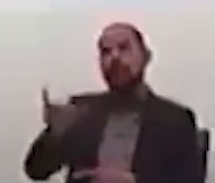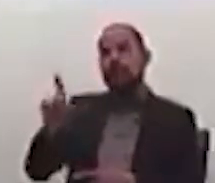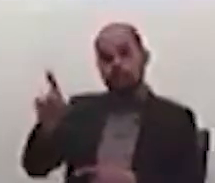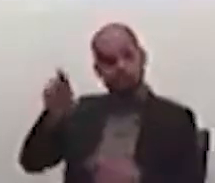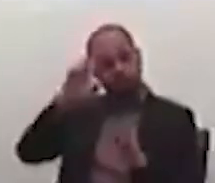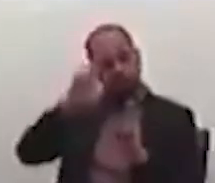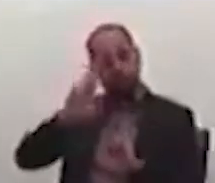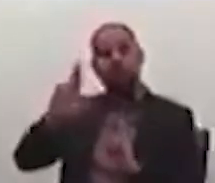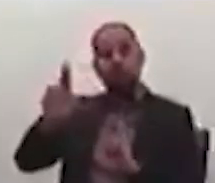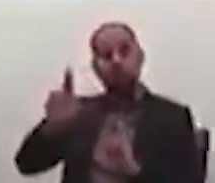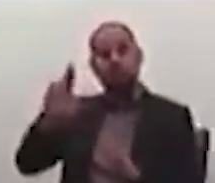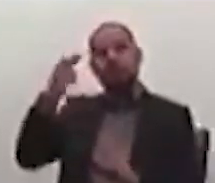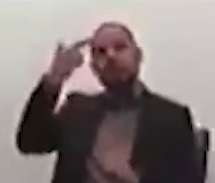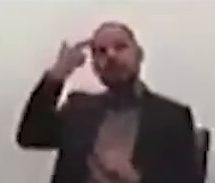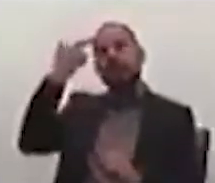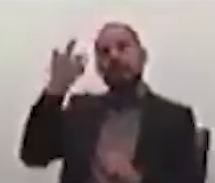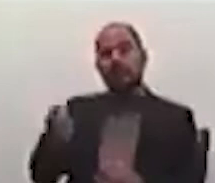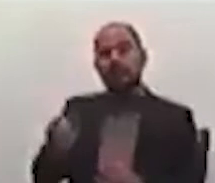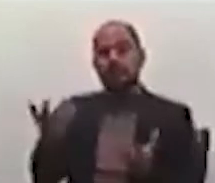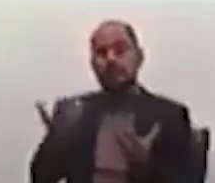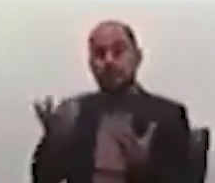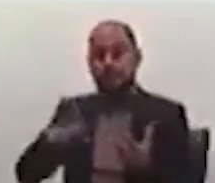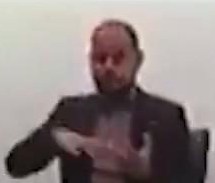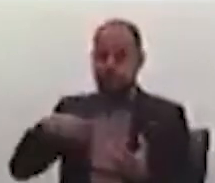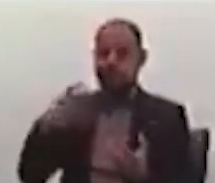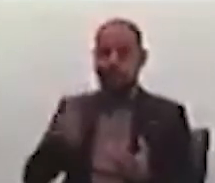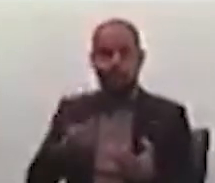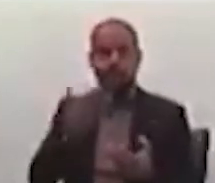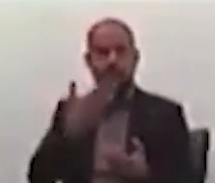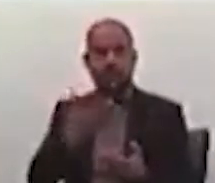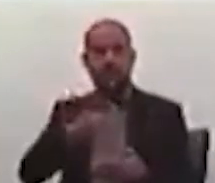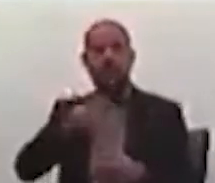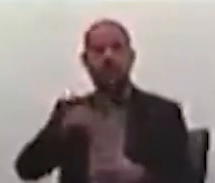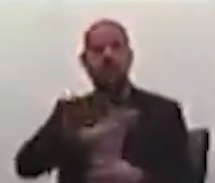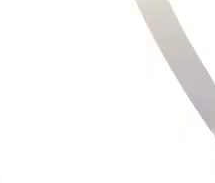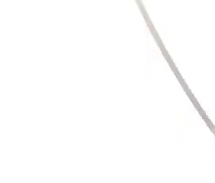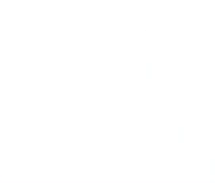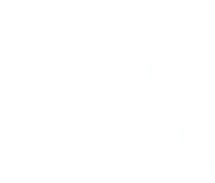agradezco el recordarnos que la sororidad incluso atraviesa después de la muerte.